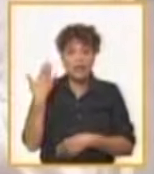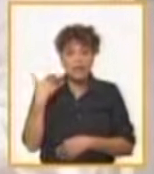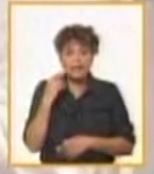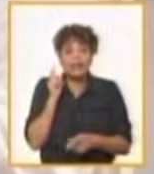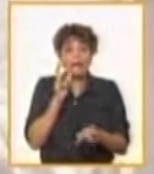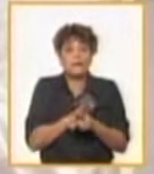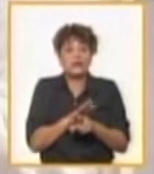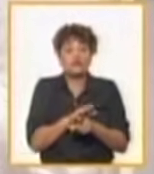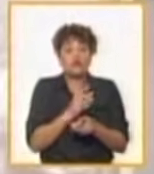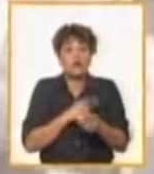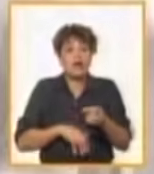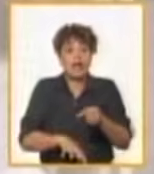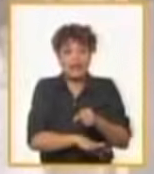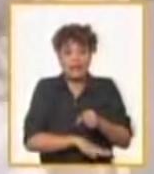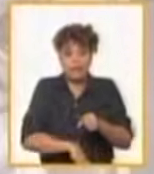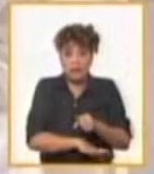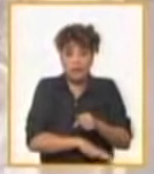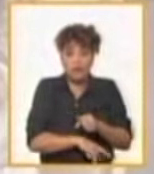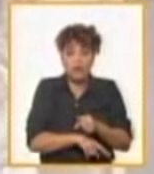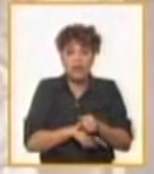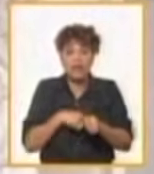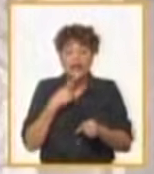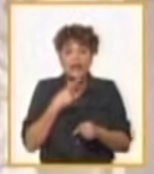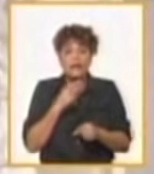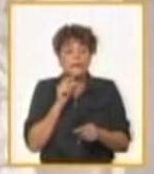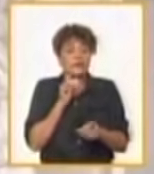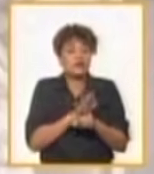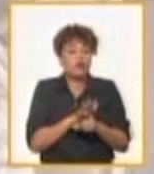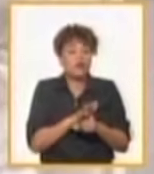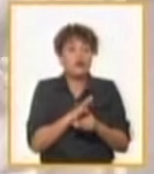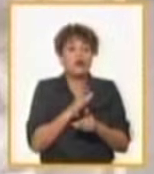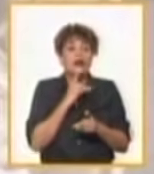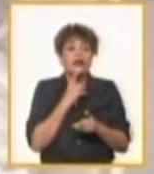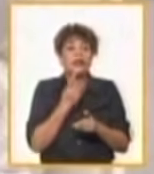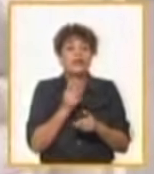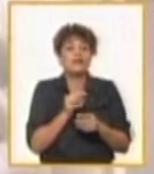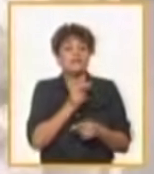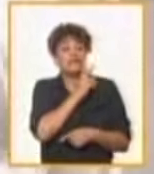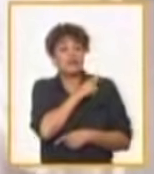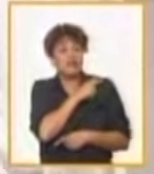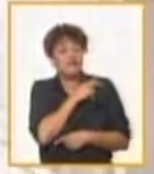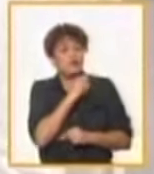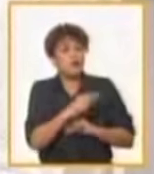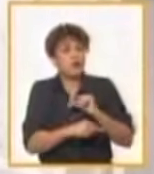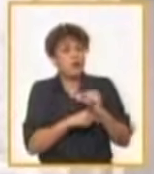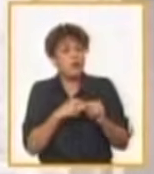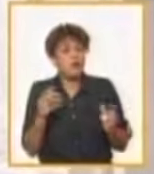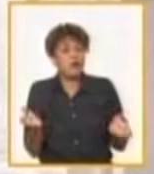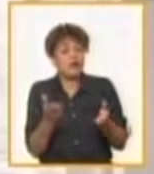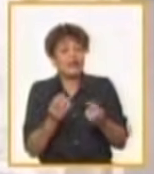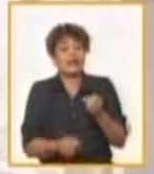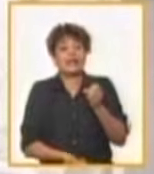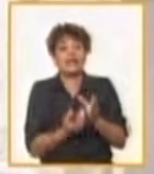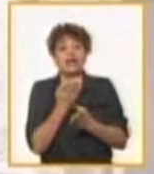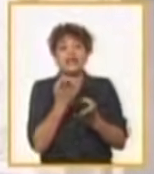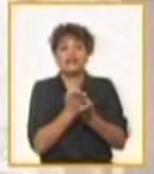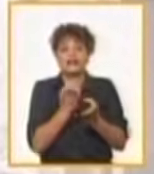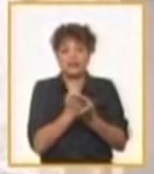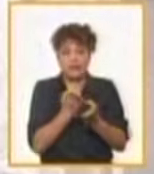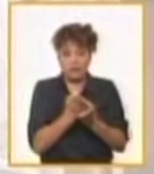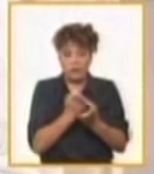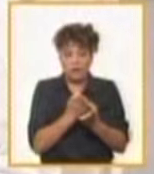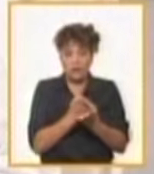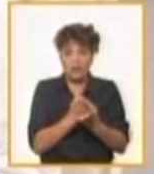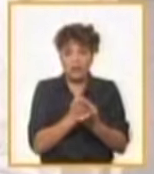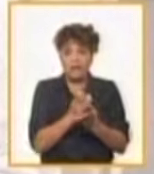allí ocupar un símbolo y desde allí proyectar la escuela, la entonces escuela,